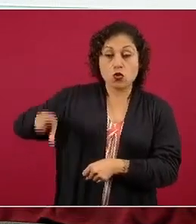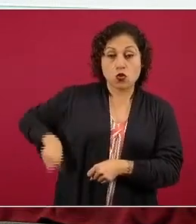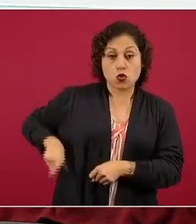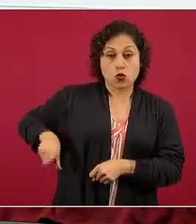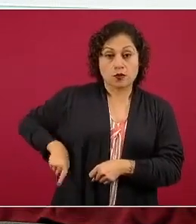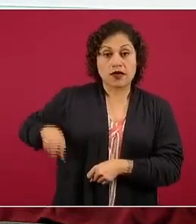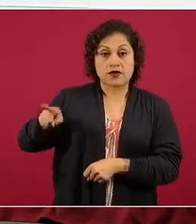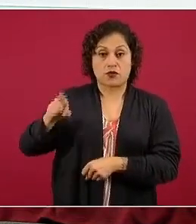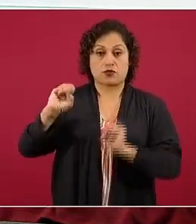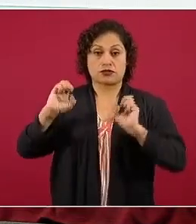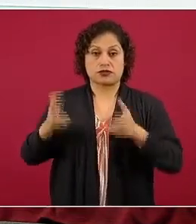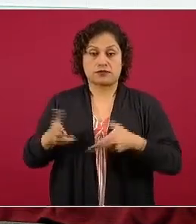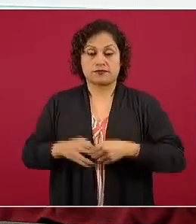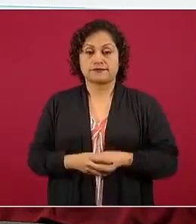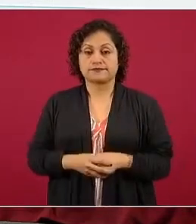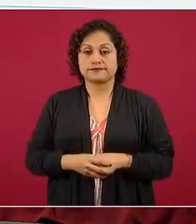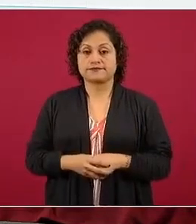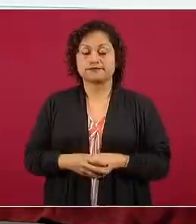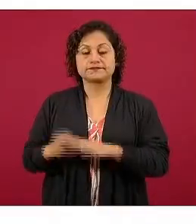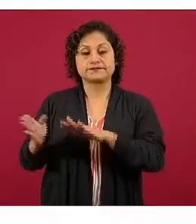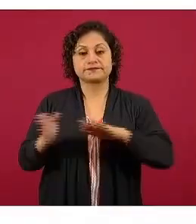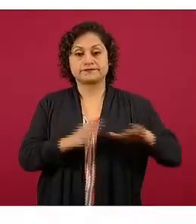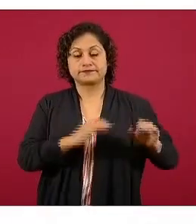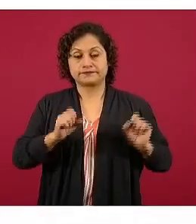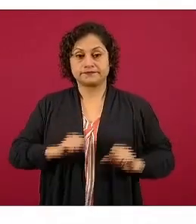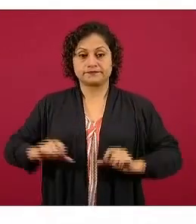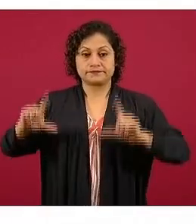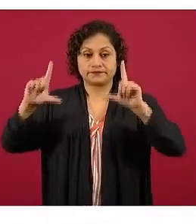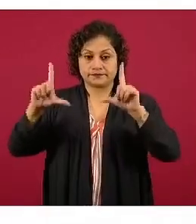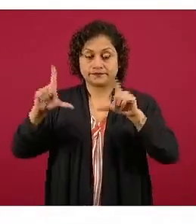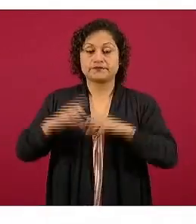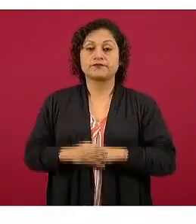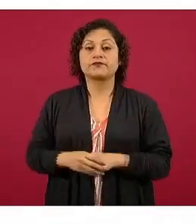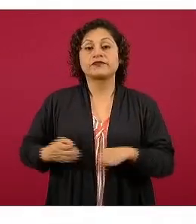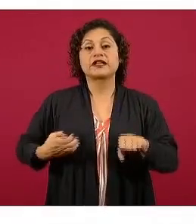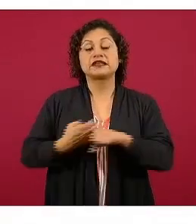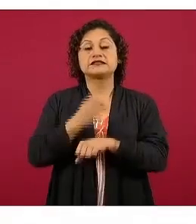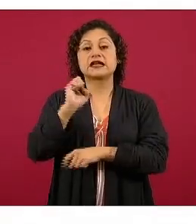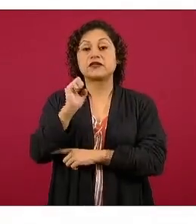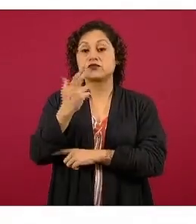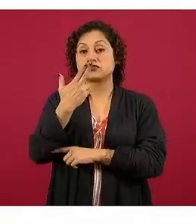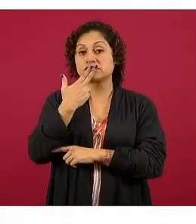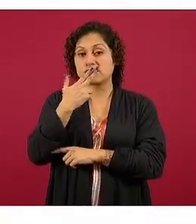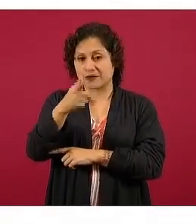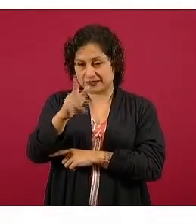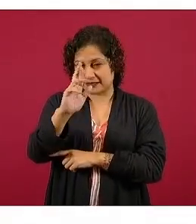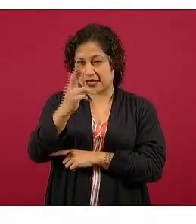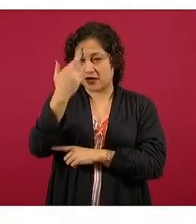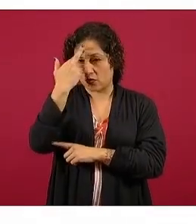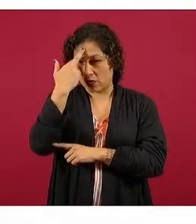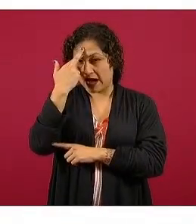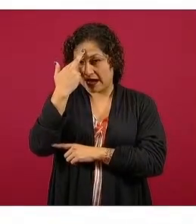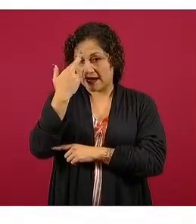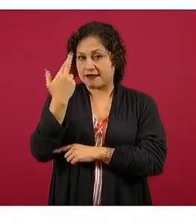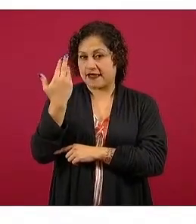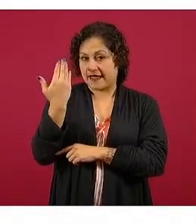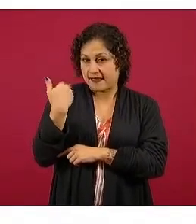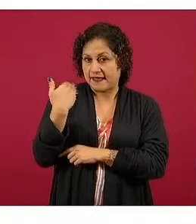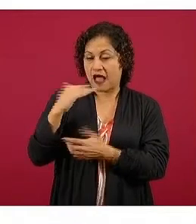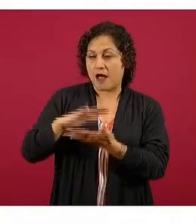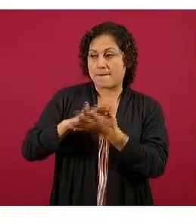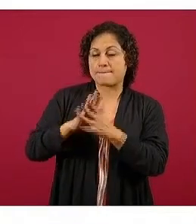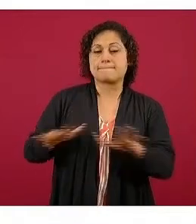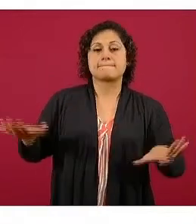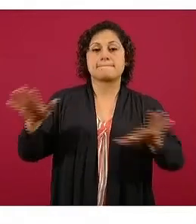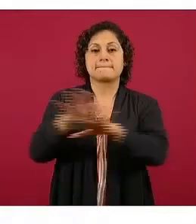siguiente, por favor. El estado de Chihuahua, como recuerdan, fue de los estados que pasó a rojo